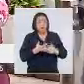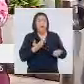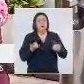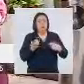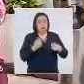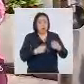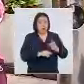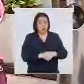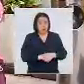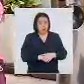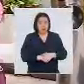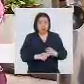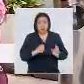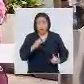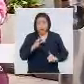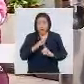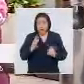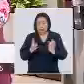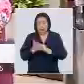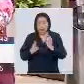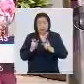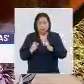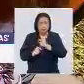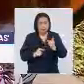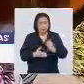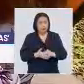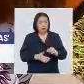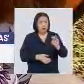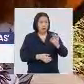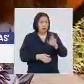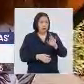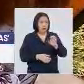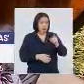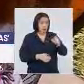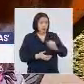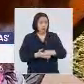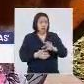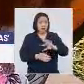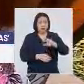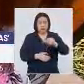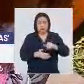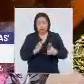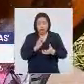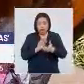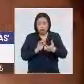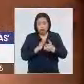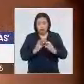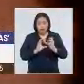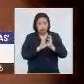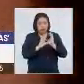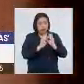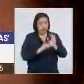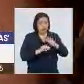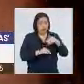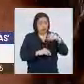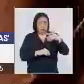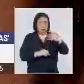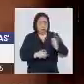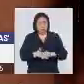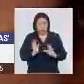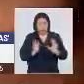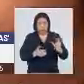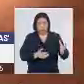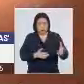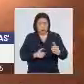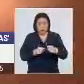comercializado. Mientras siguen apareciendo más víctimas, como María Isabel, a quien le robaron su celular en un bus, y días después, tras